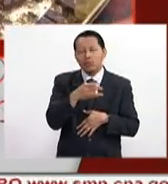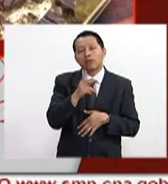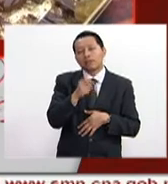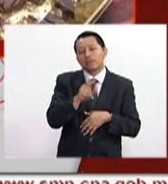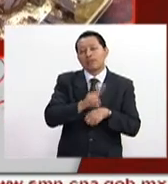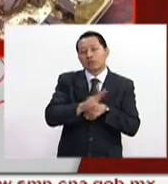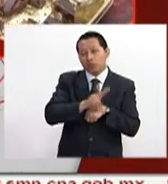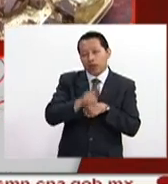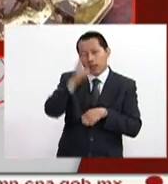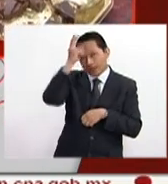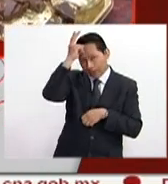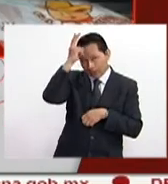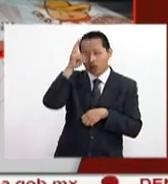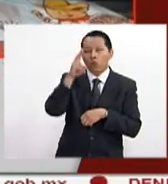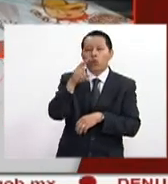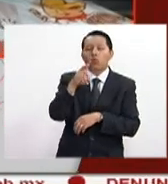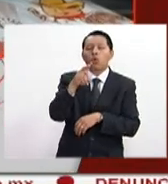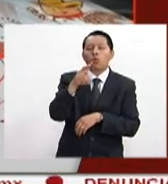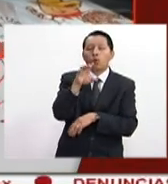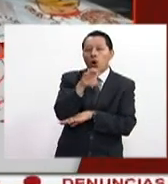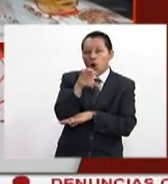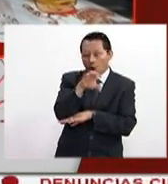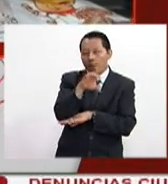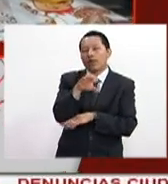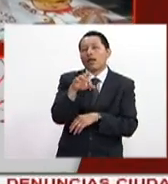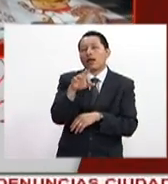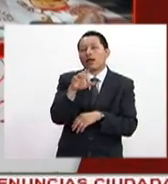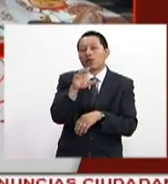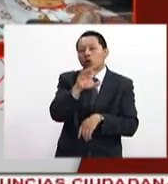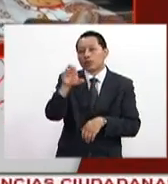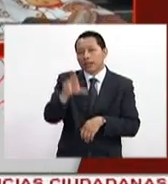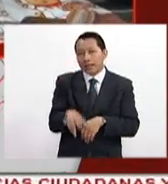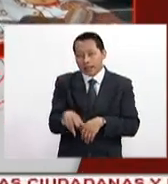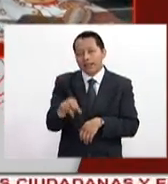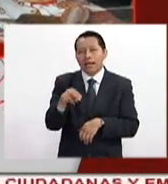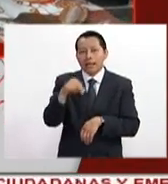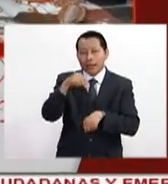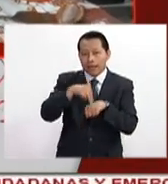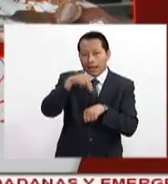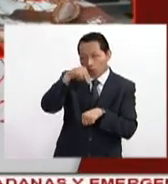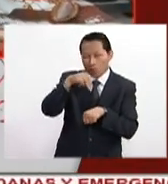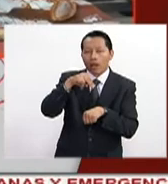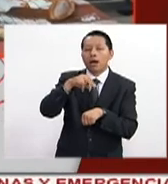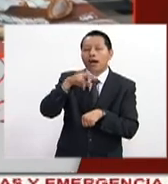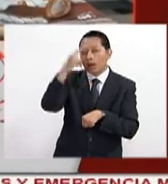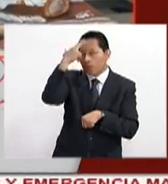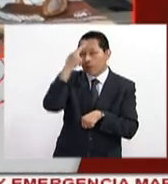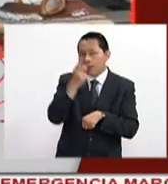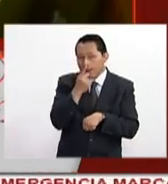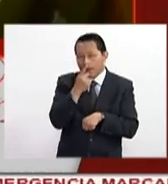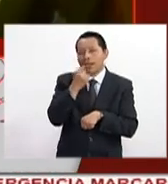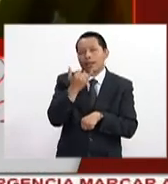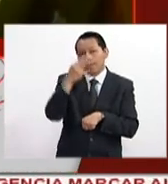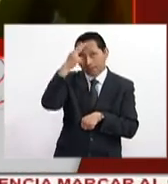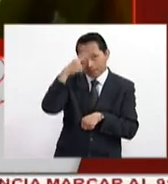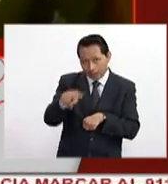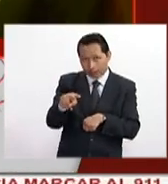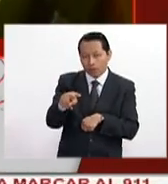Ecuador, Colombia, Costa Rica, Nicaragua, República Dominicana y